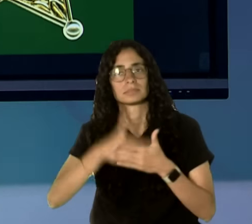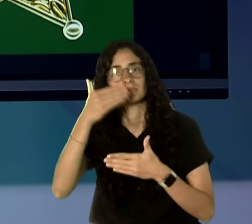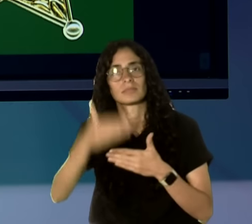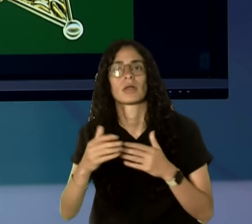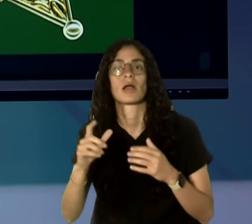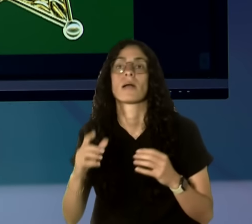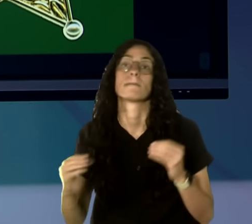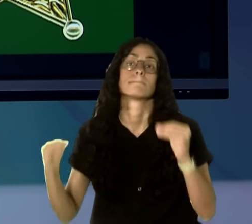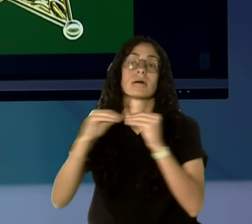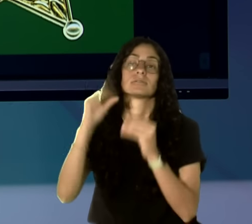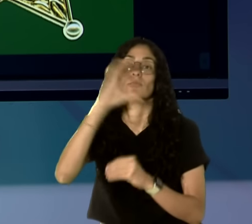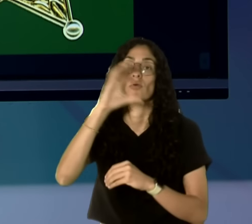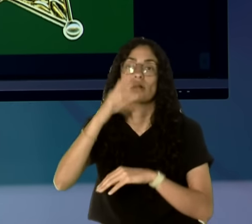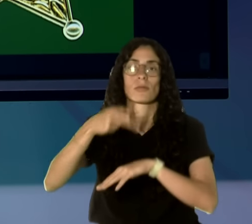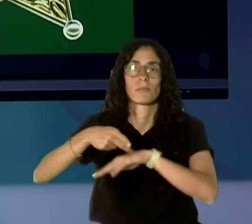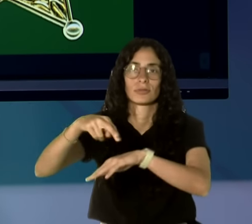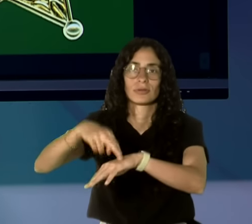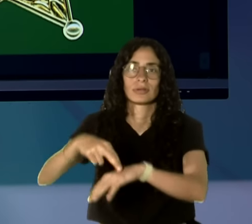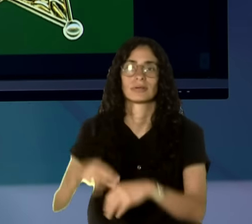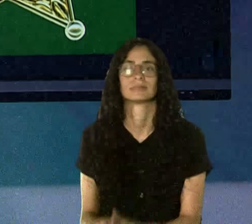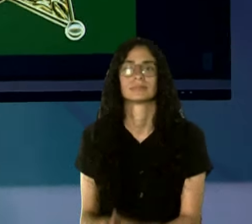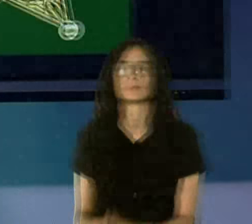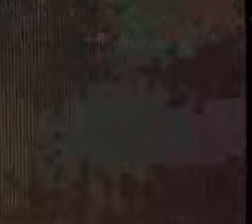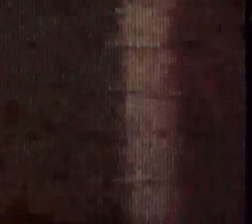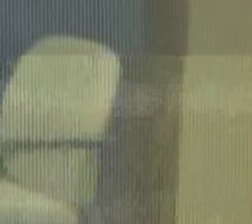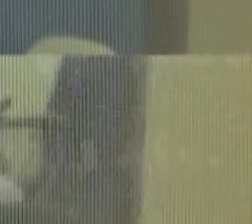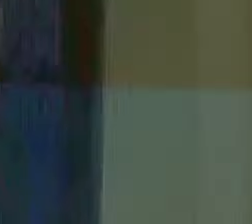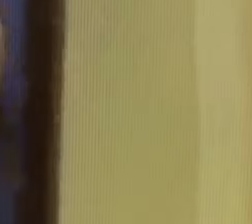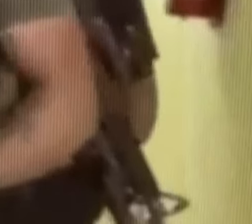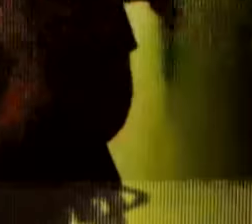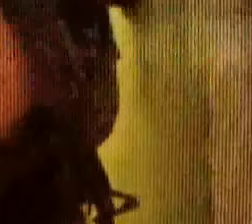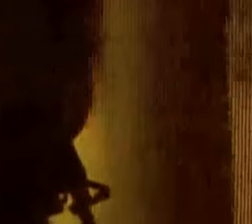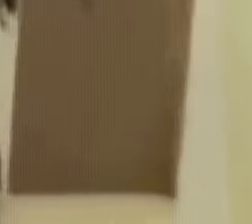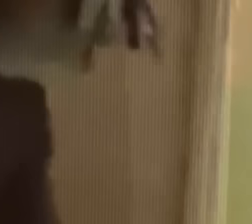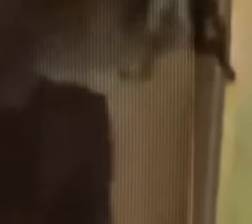buscados Puerto Rico